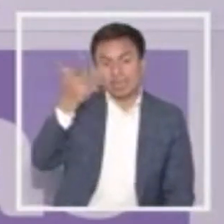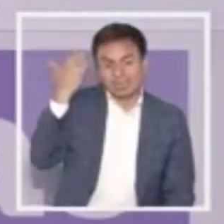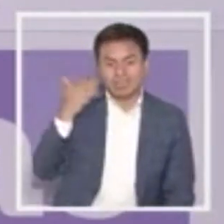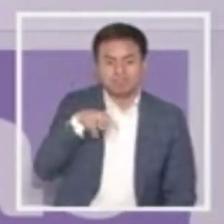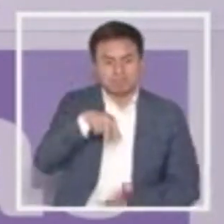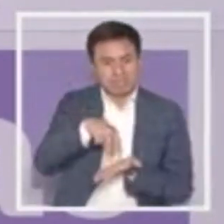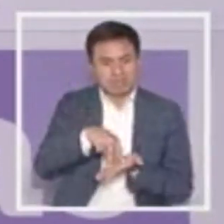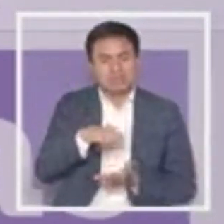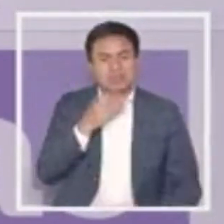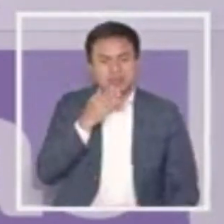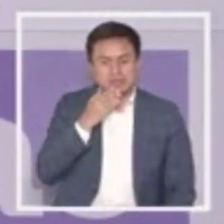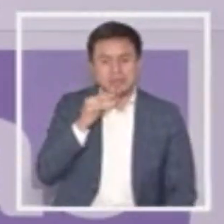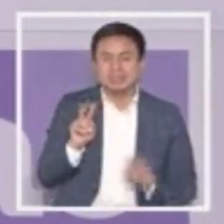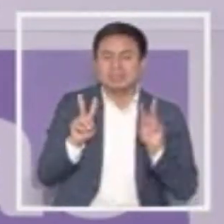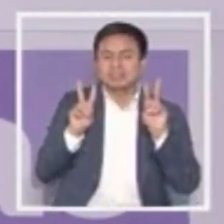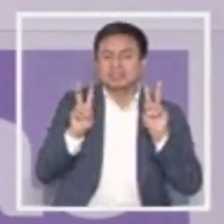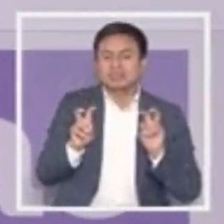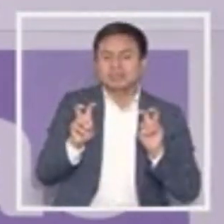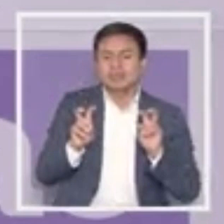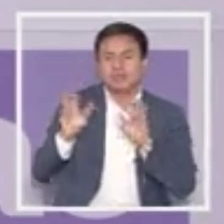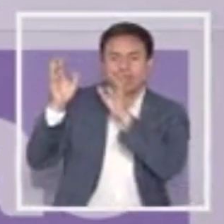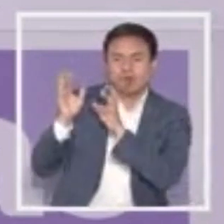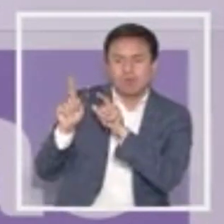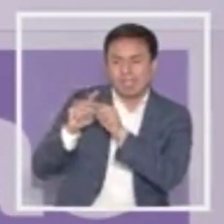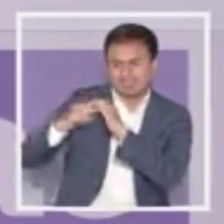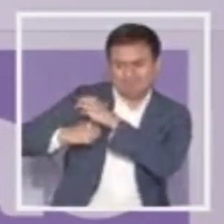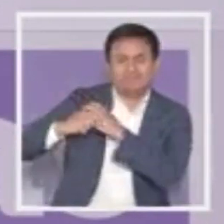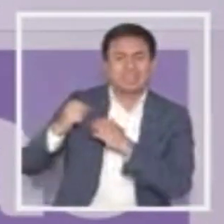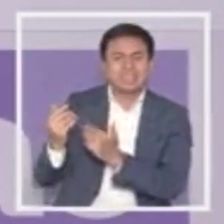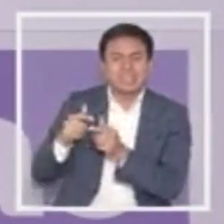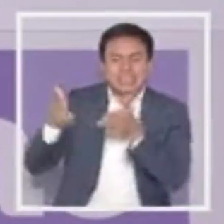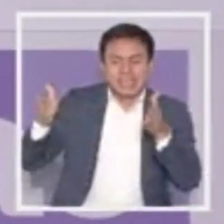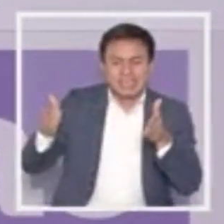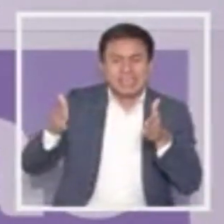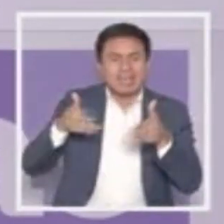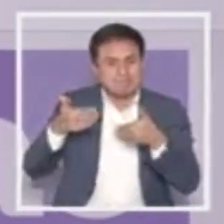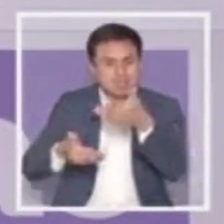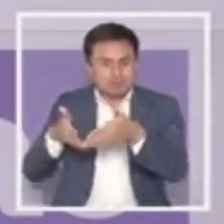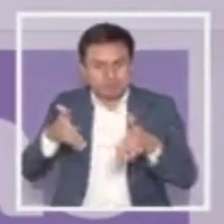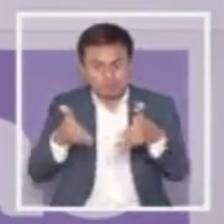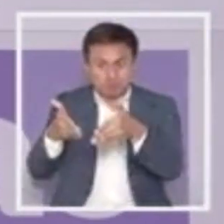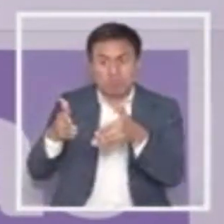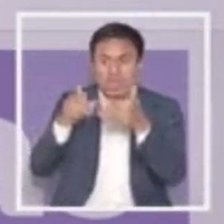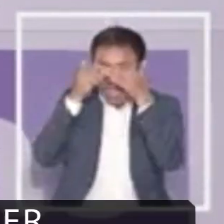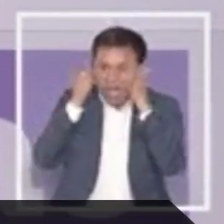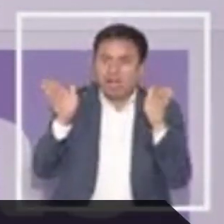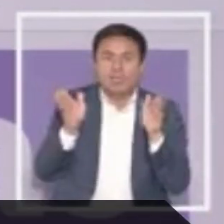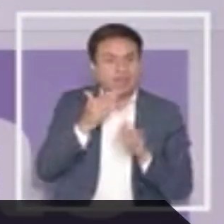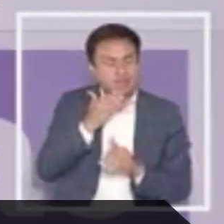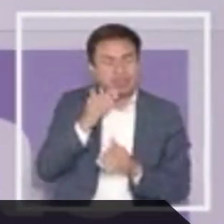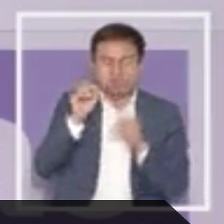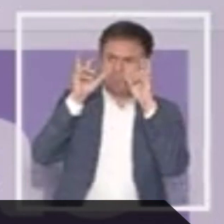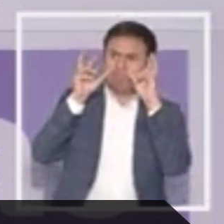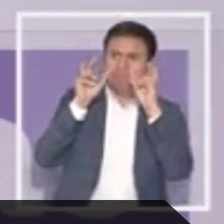estamos parados también sobre hombros de gigantes, de quienes nos abrieron este camino, quienes nos abrieron los ojos también, y